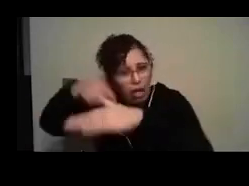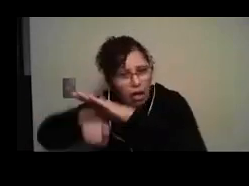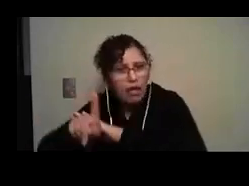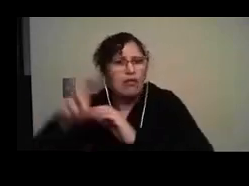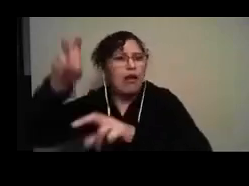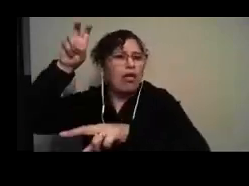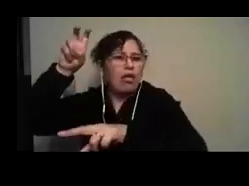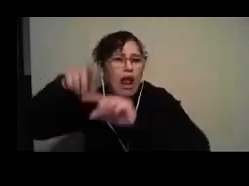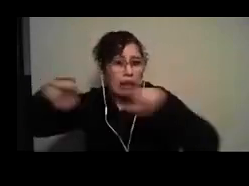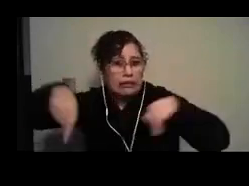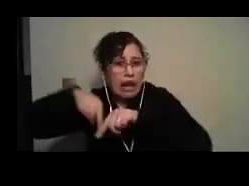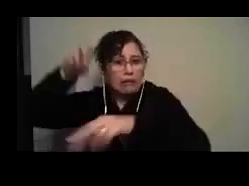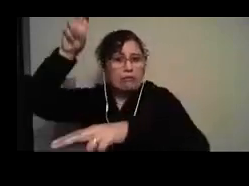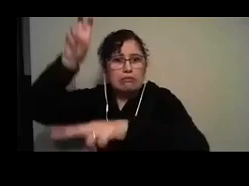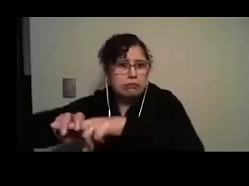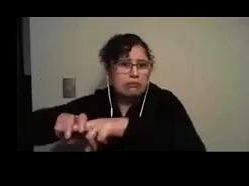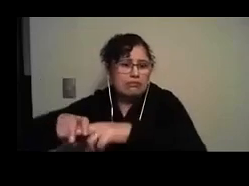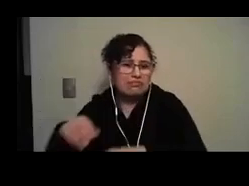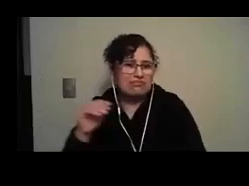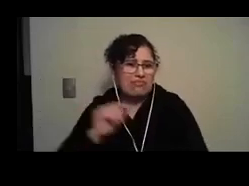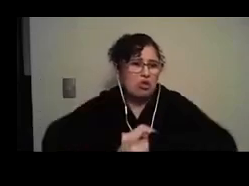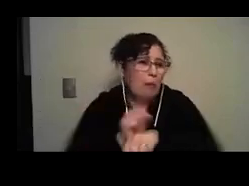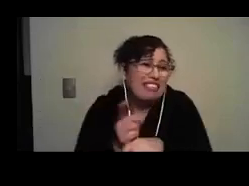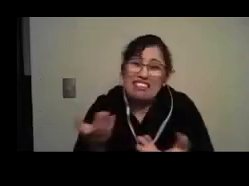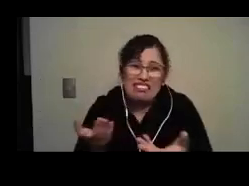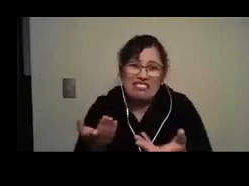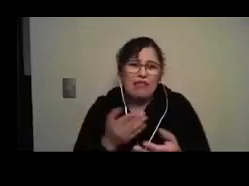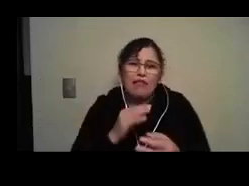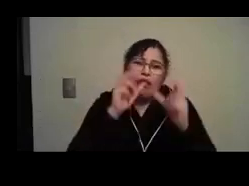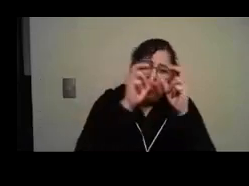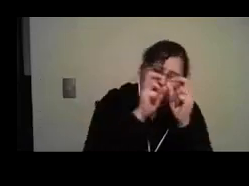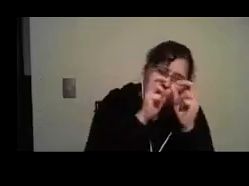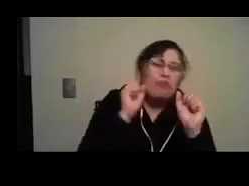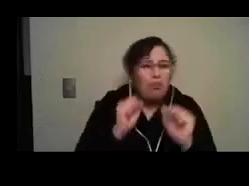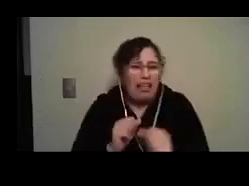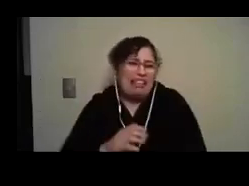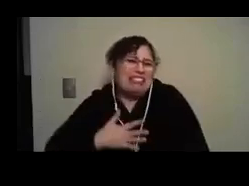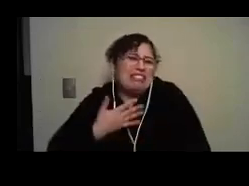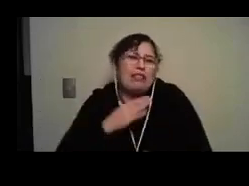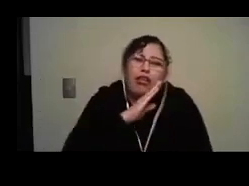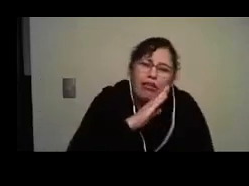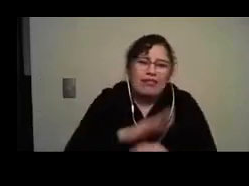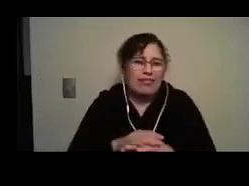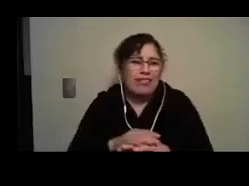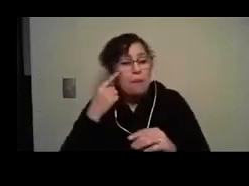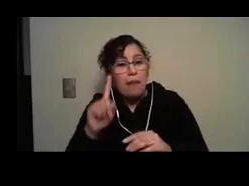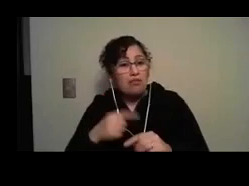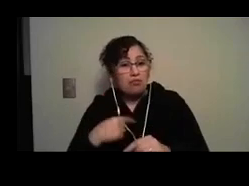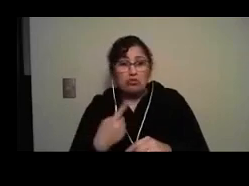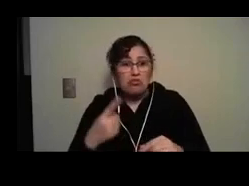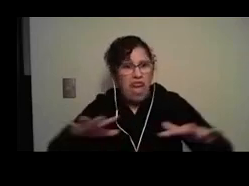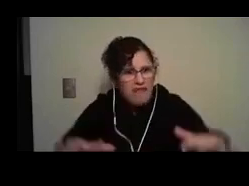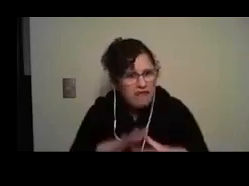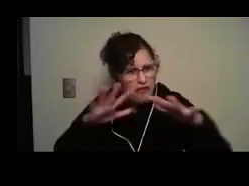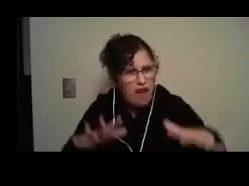ya, pero que de cierta manera, y que la verdad no significa ningún esfuerzo para nosotros caminar